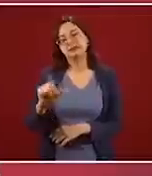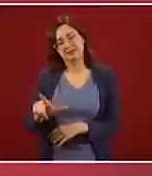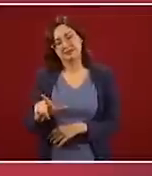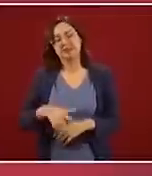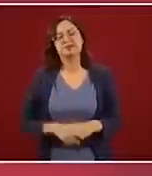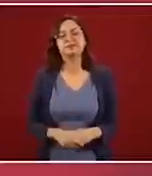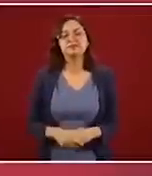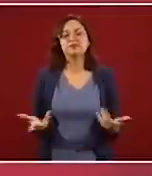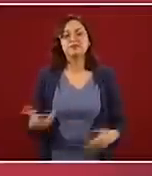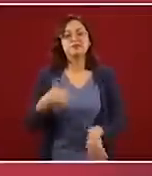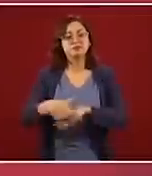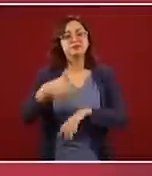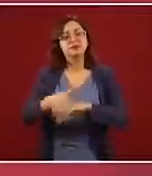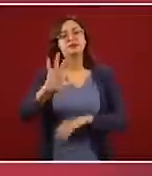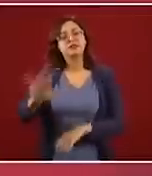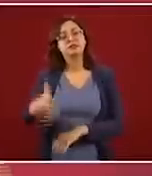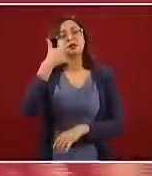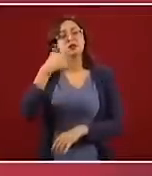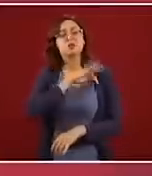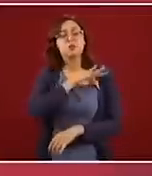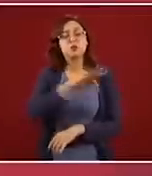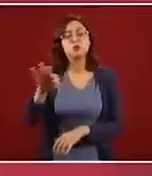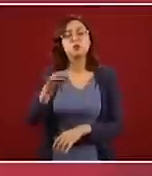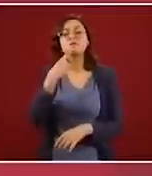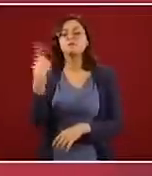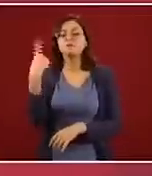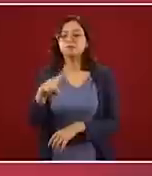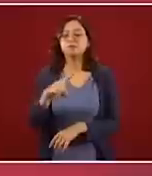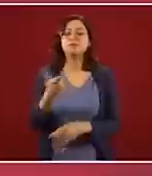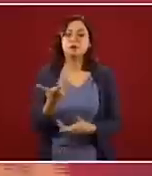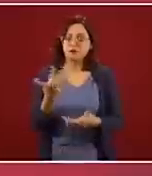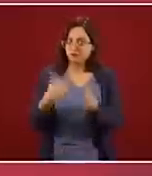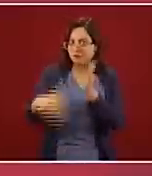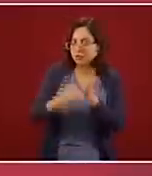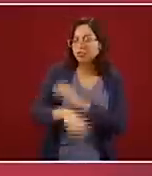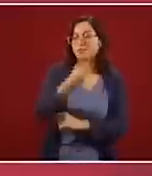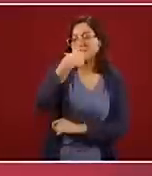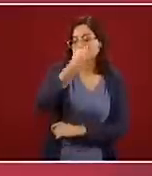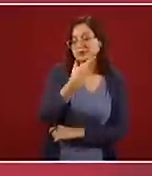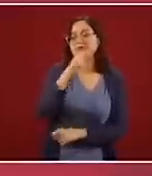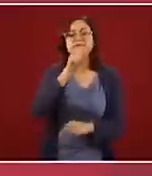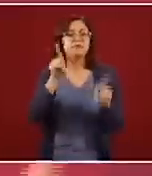800-767-8527, es el número para hacer denuncias ciudadanas, no solo sobre presunto desabasto, sino también